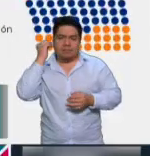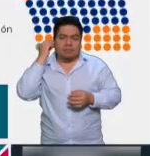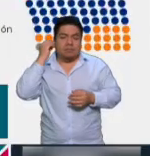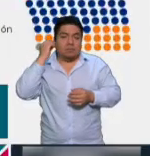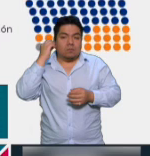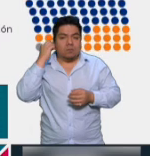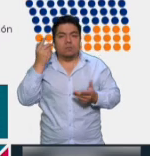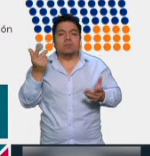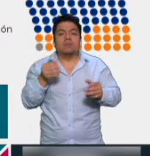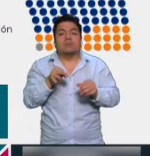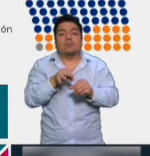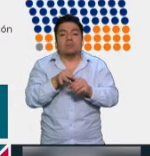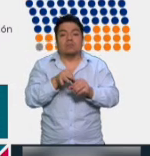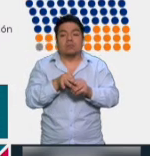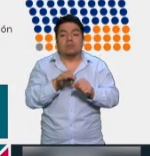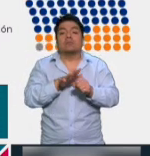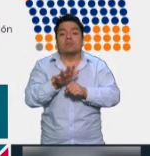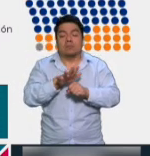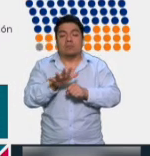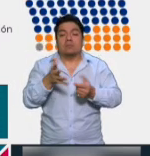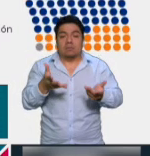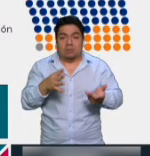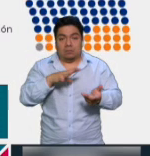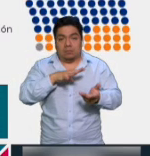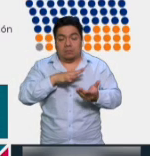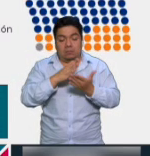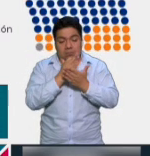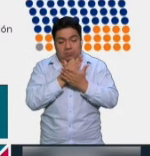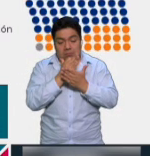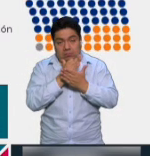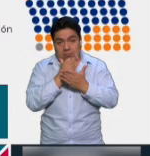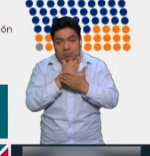¿Cuál fue la votación emitida por Morena?